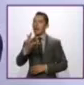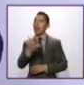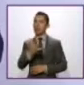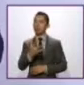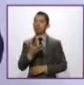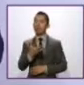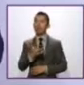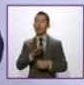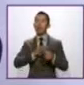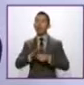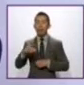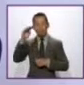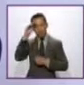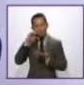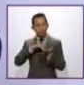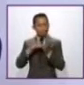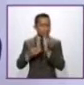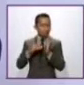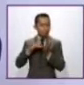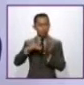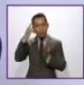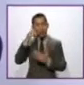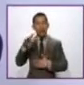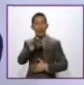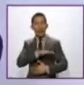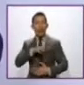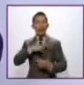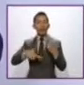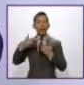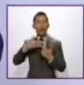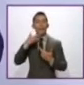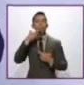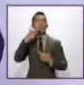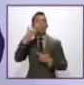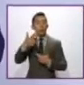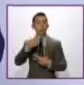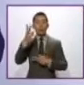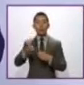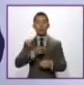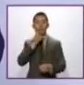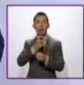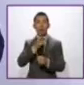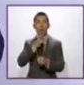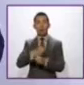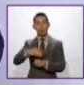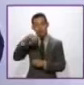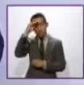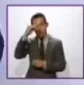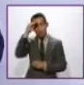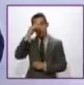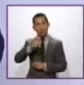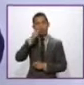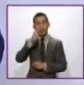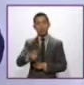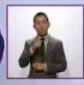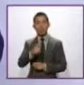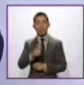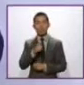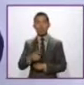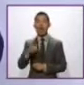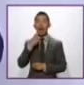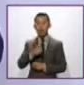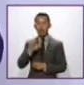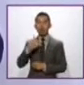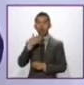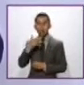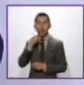son alternativas, primero, de desarrollo regional y, en segundo lugar, se tiene que reusar el agua.